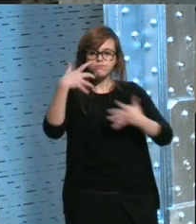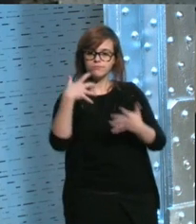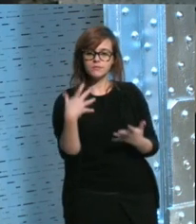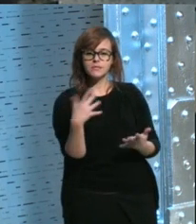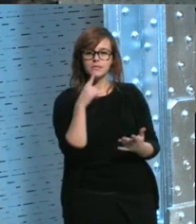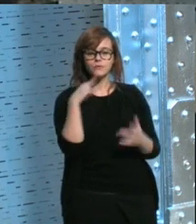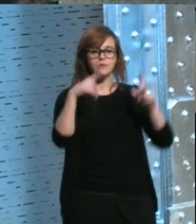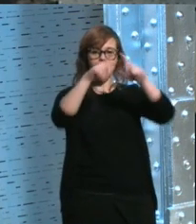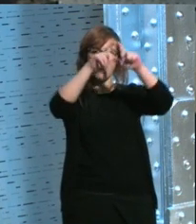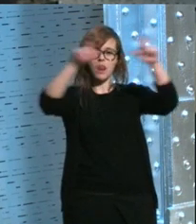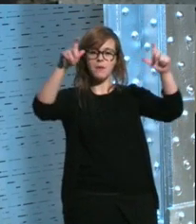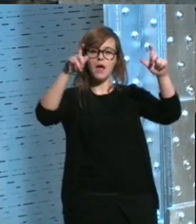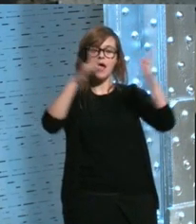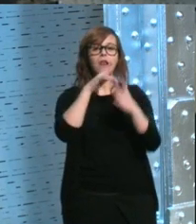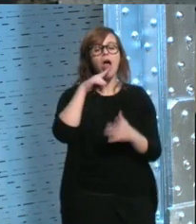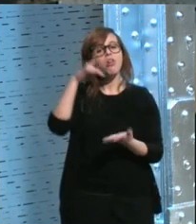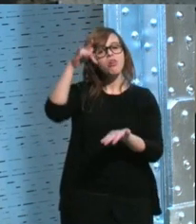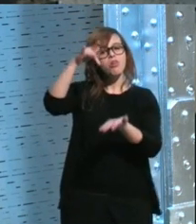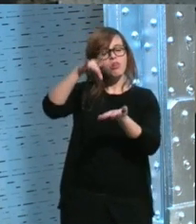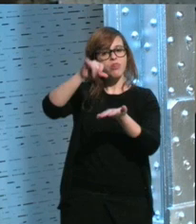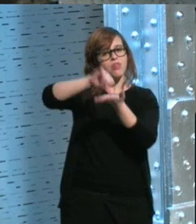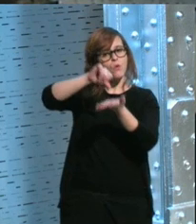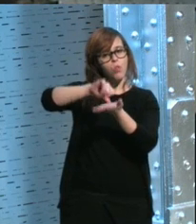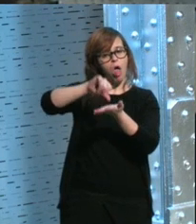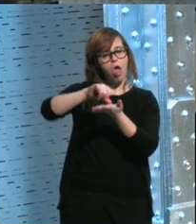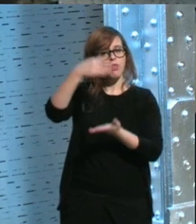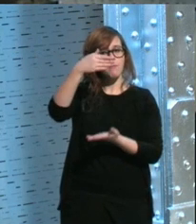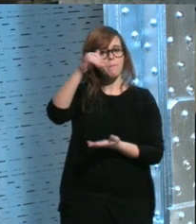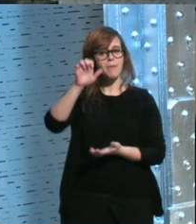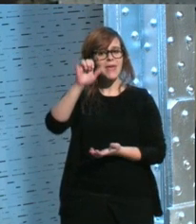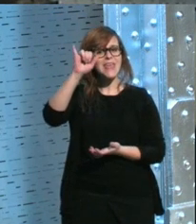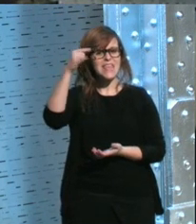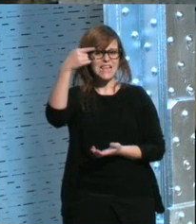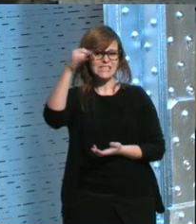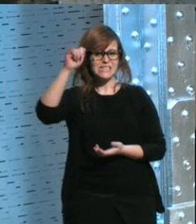lema de la ciudad de Beijing. Patriotismo, innovación,